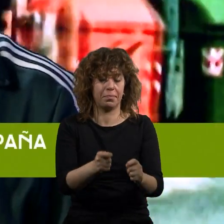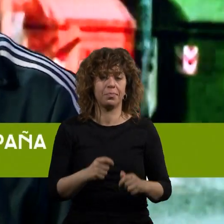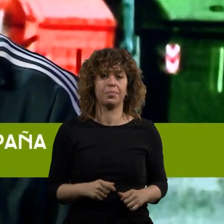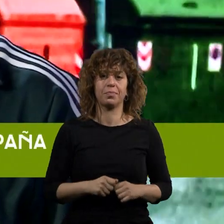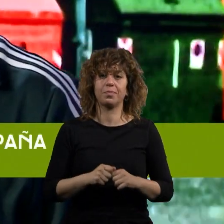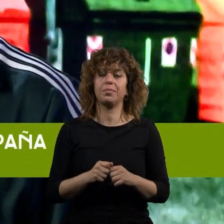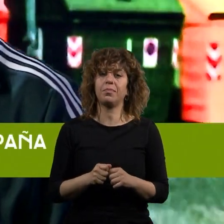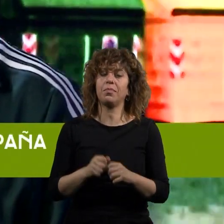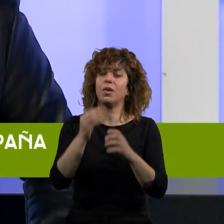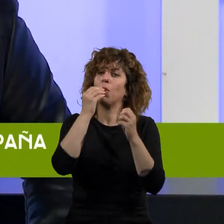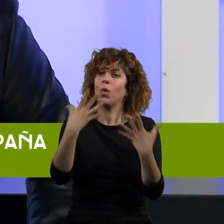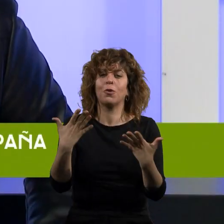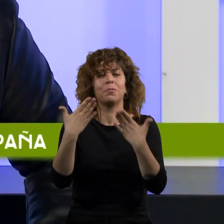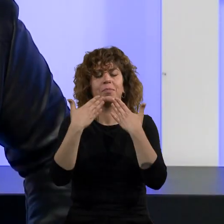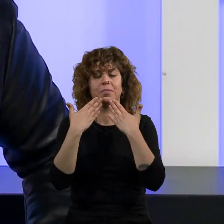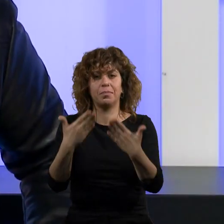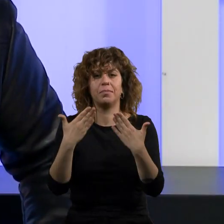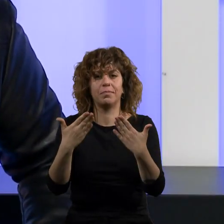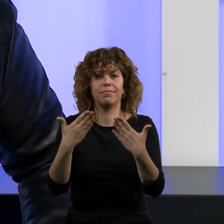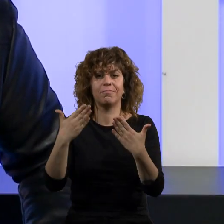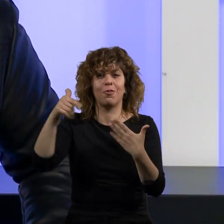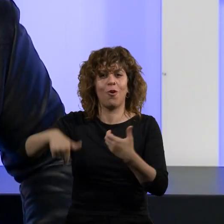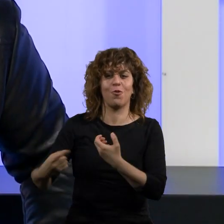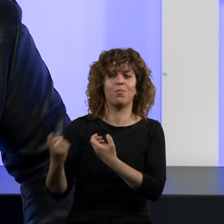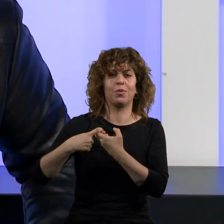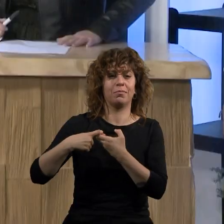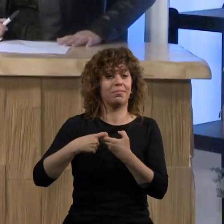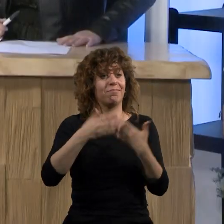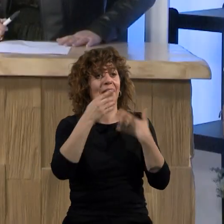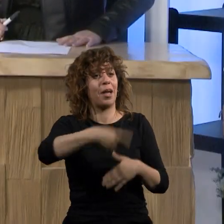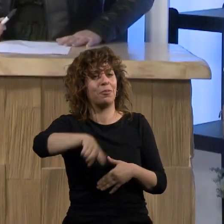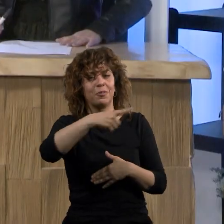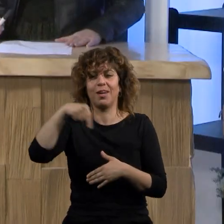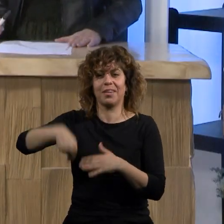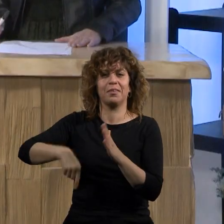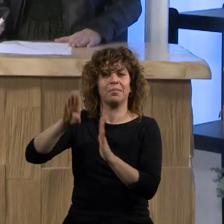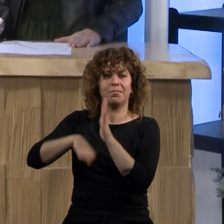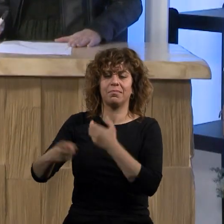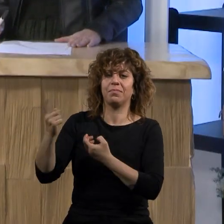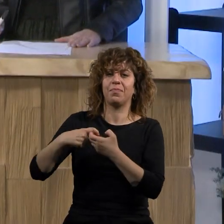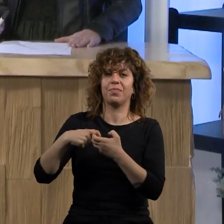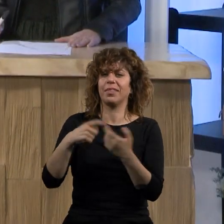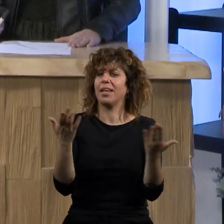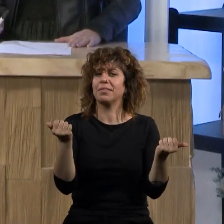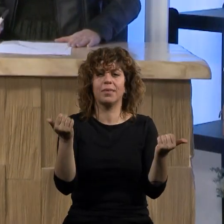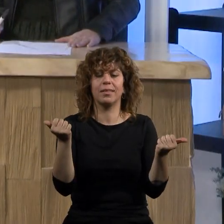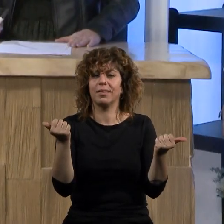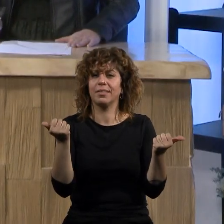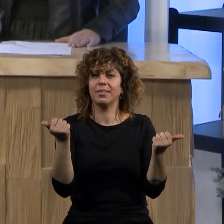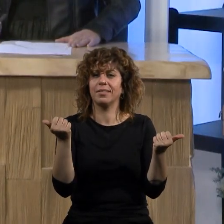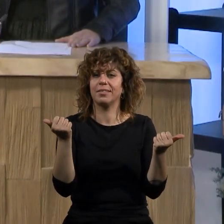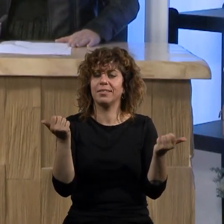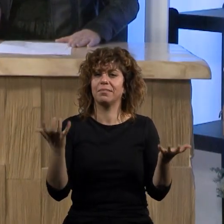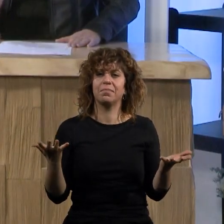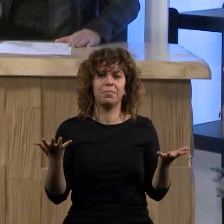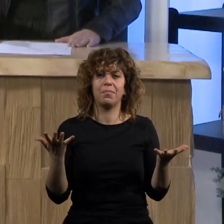Bueno, chicos, Hey. pues... Oye, muchísimas gracias por acompañarnos Sí, bueno, a vosotros. en Impulso Creativo. Y nos vamos a despedir de